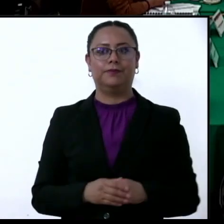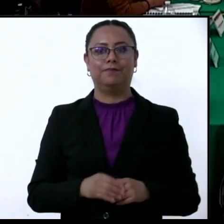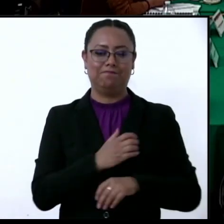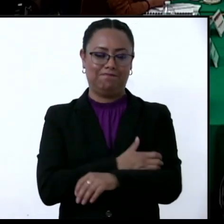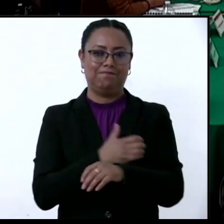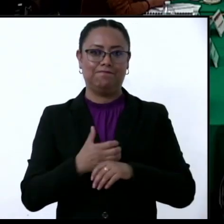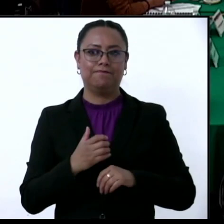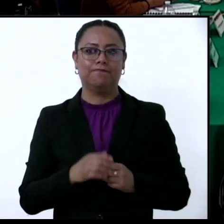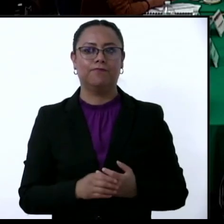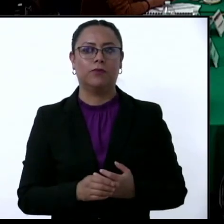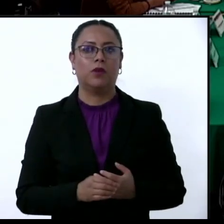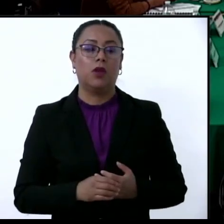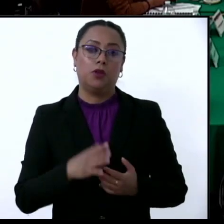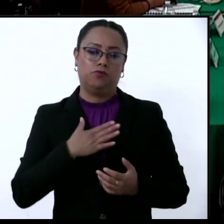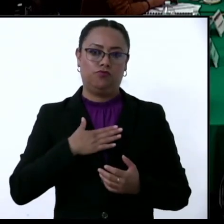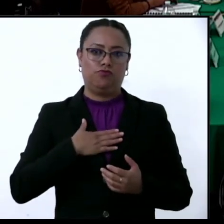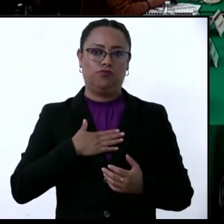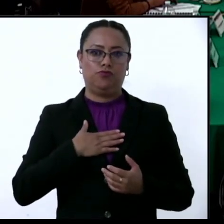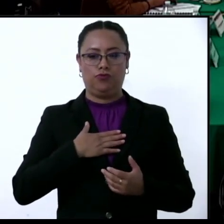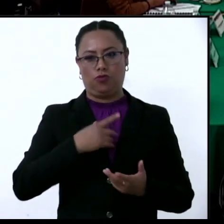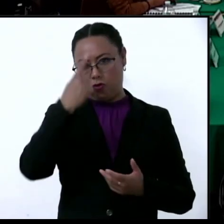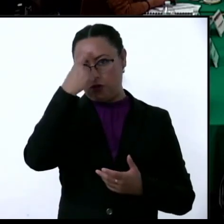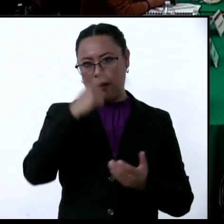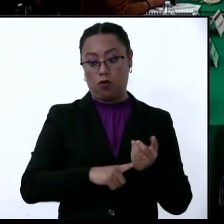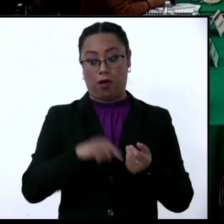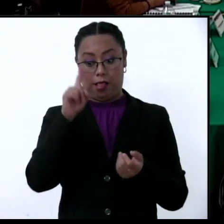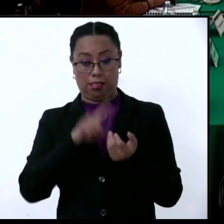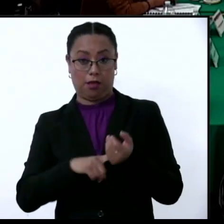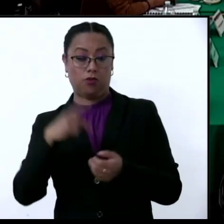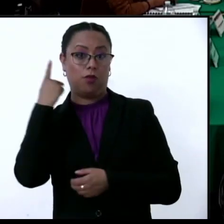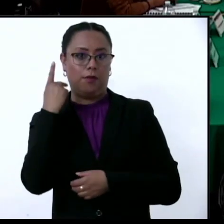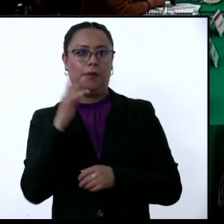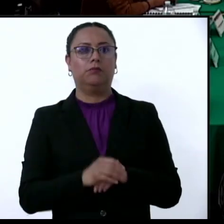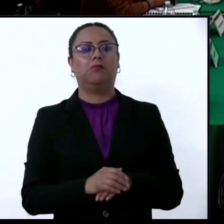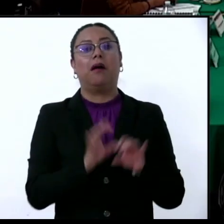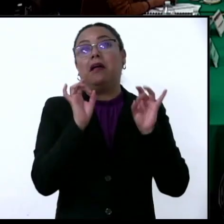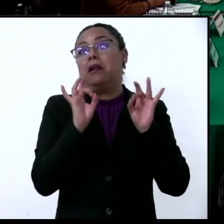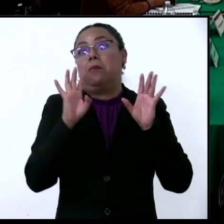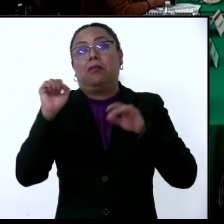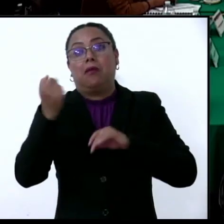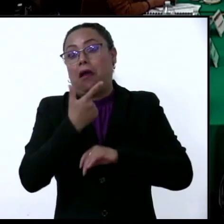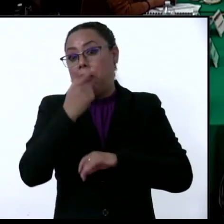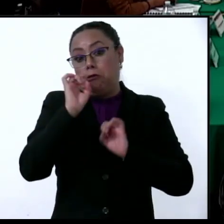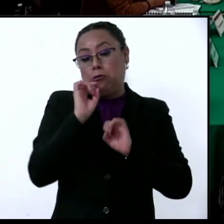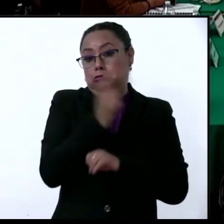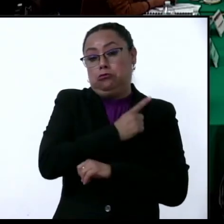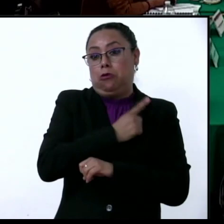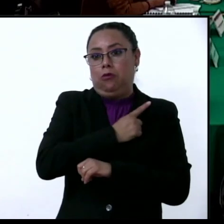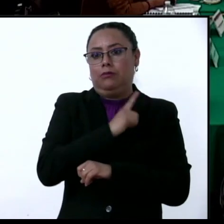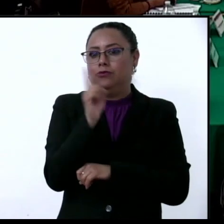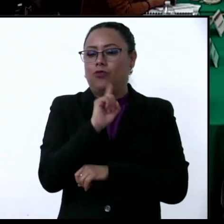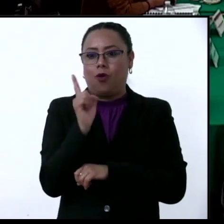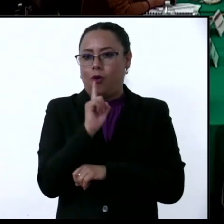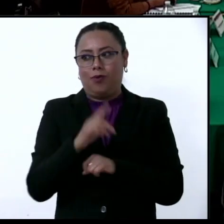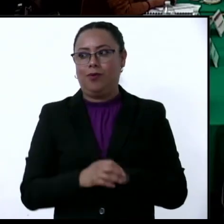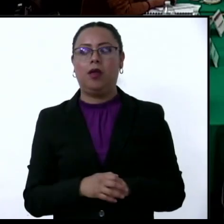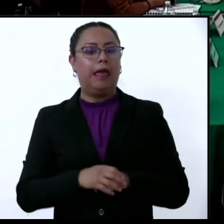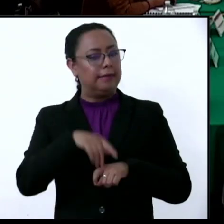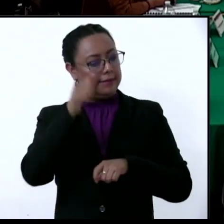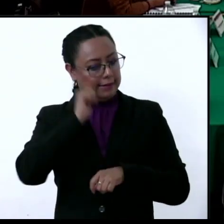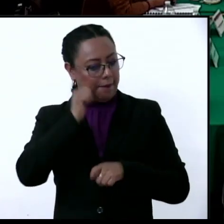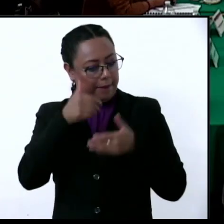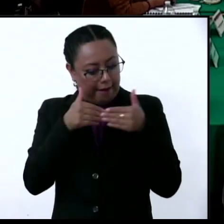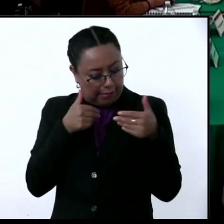en la política no hay casualidades, y me parece que no es casualidad que en esta mesa el día de hoy hay 8 mujeres y 2 hombres